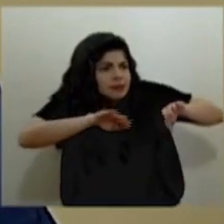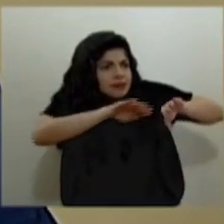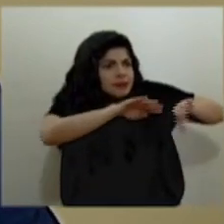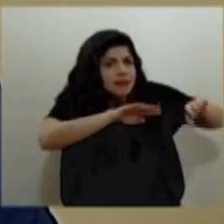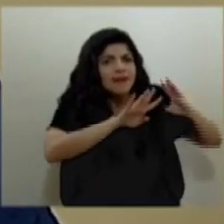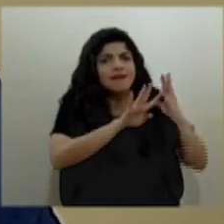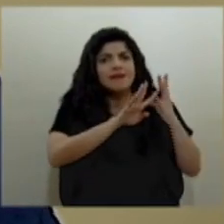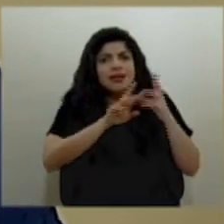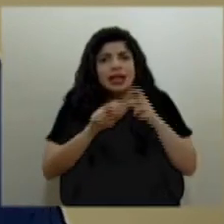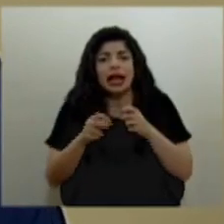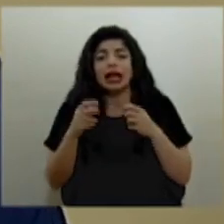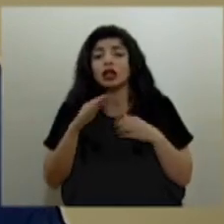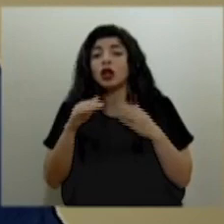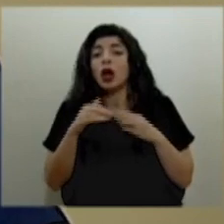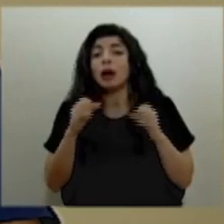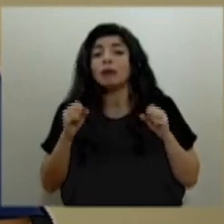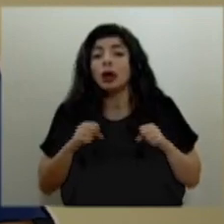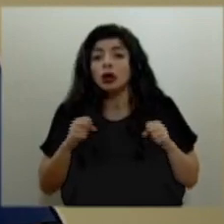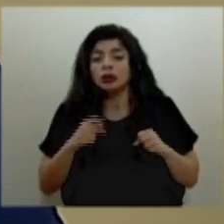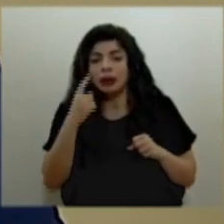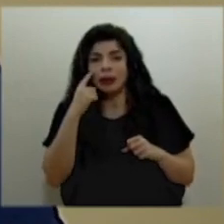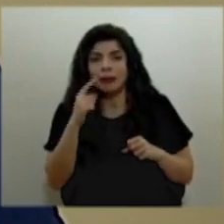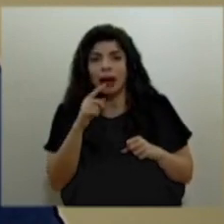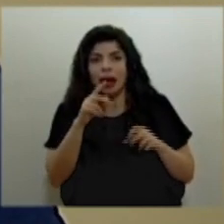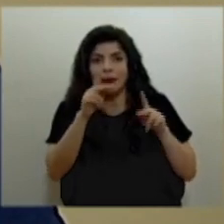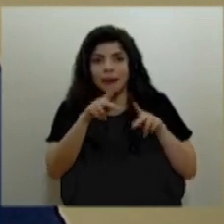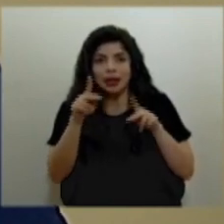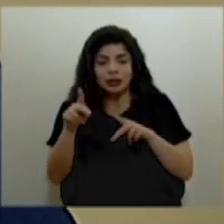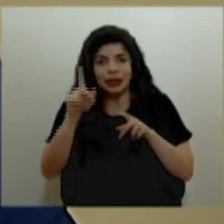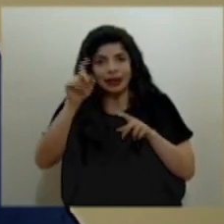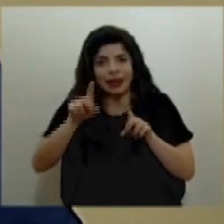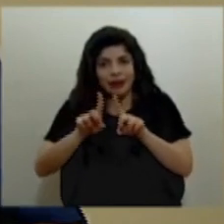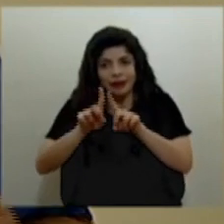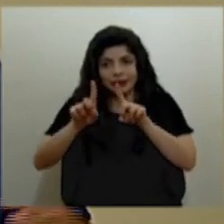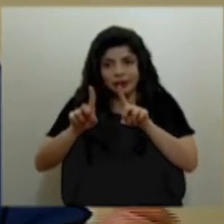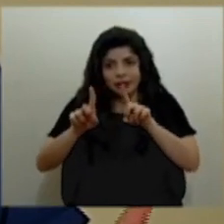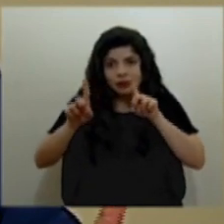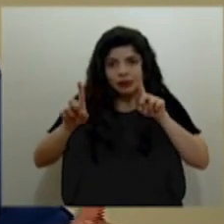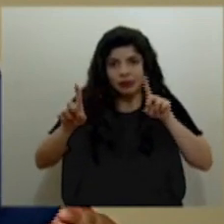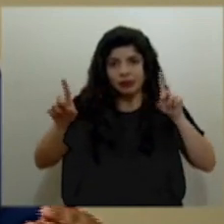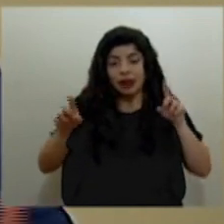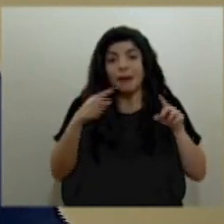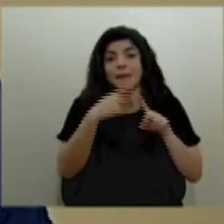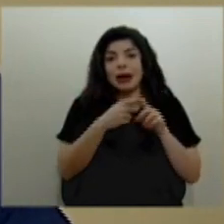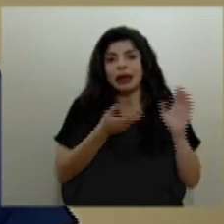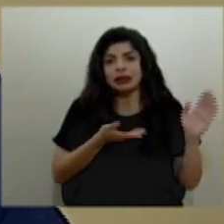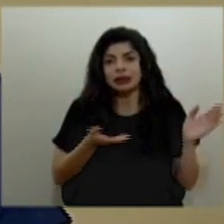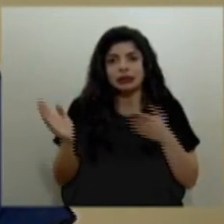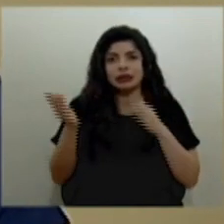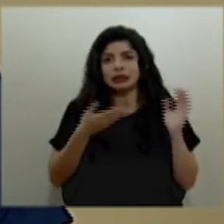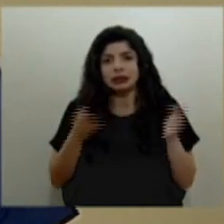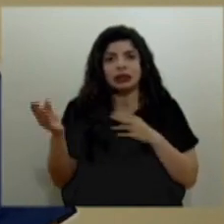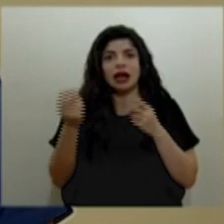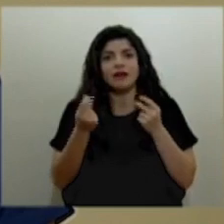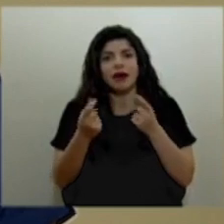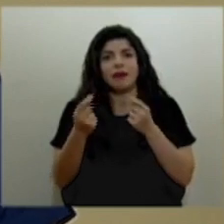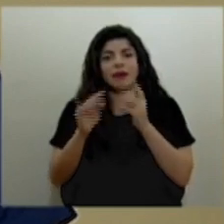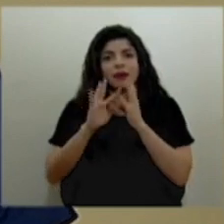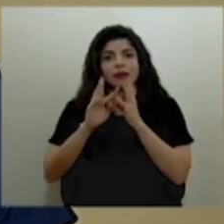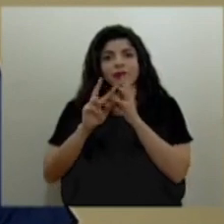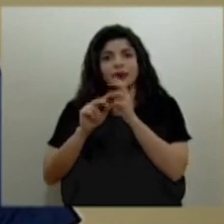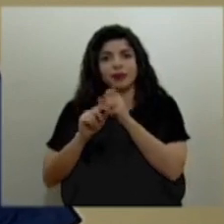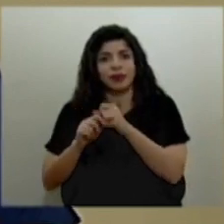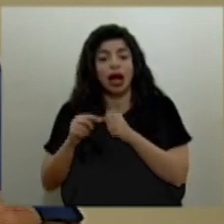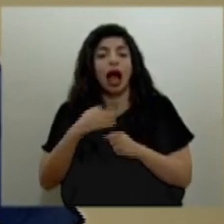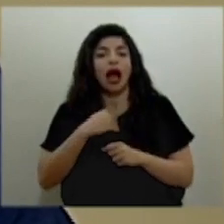tratando de hacer todo lo posible para que las personas mantengan el distanciamiento adecuado y que las filas vayan lo más rápido posible. Hay un máximo de velocidad